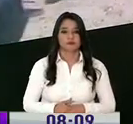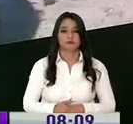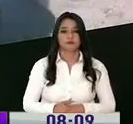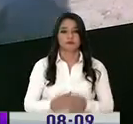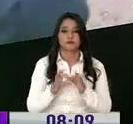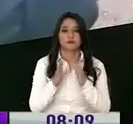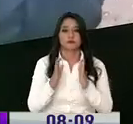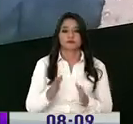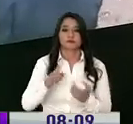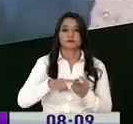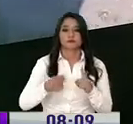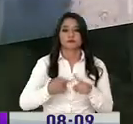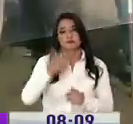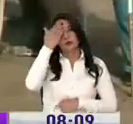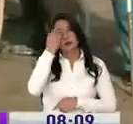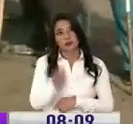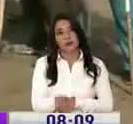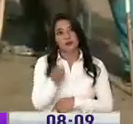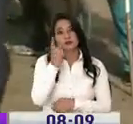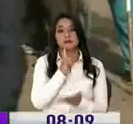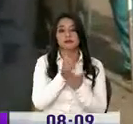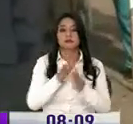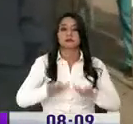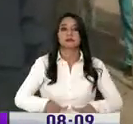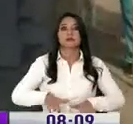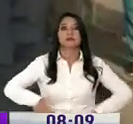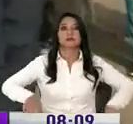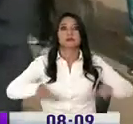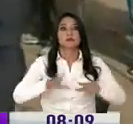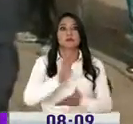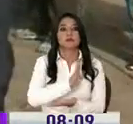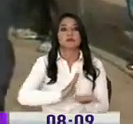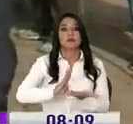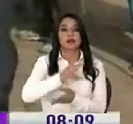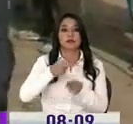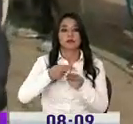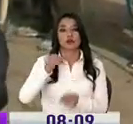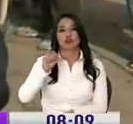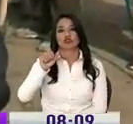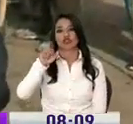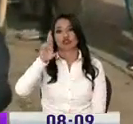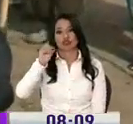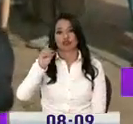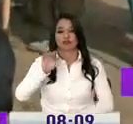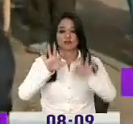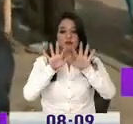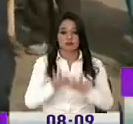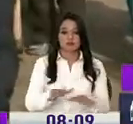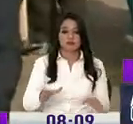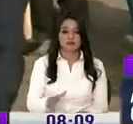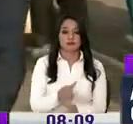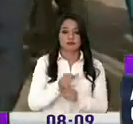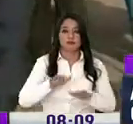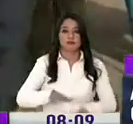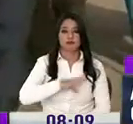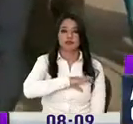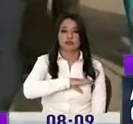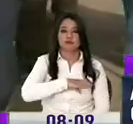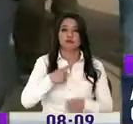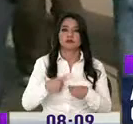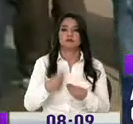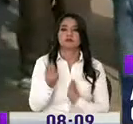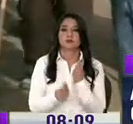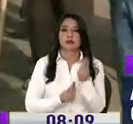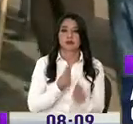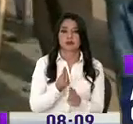Roberto, amigos, que tengan un excelente día. Así es, nos encontramos en el barrio Osorio porque la Secretaría de Seguridad del Distrito Metropolitano lo que realiza